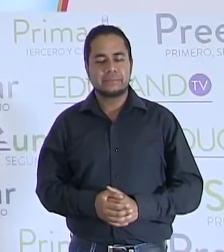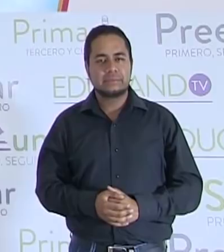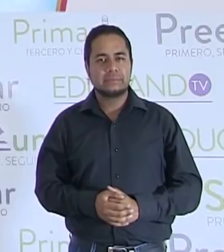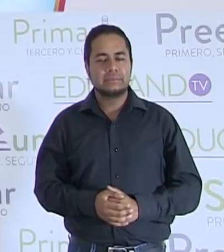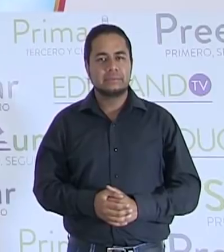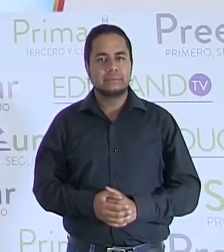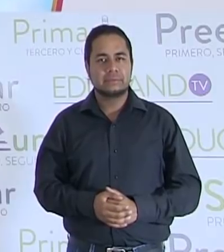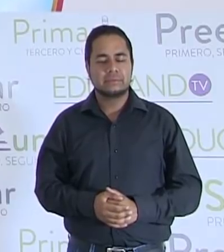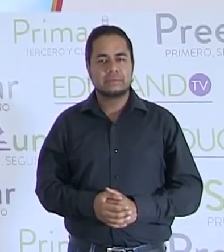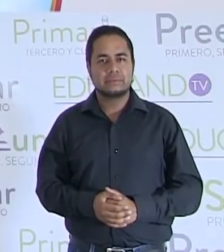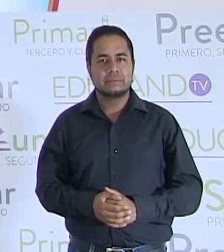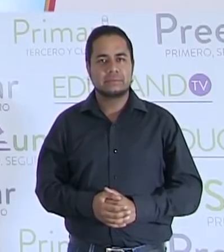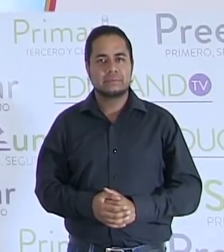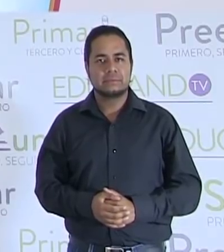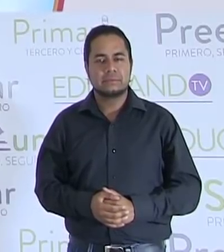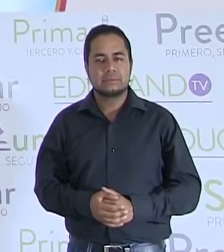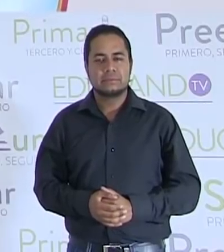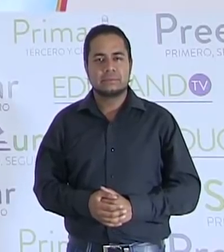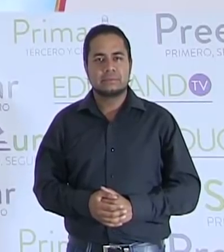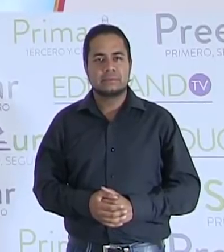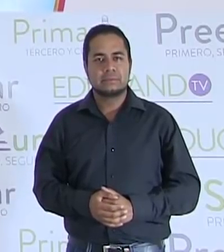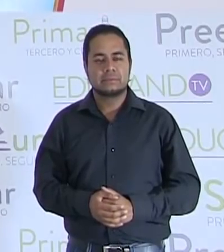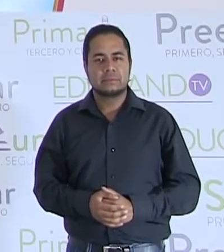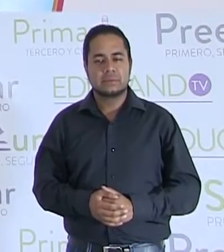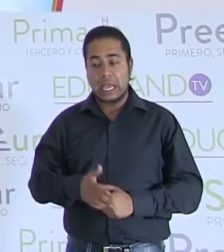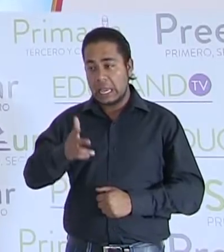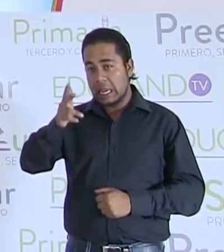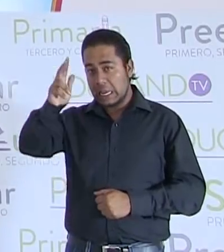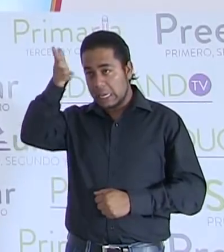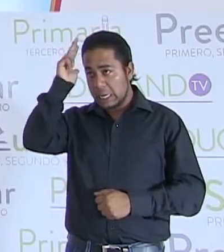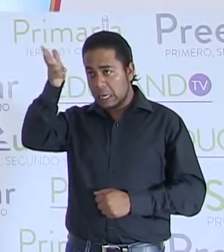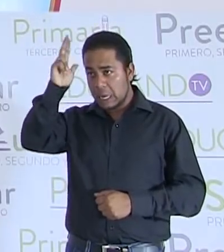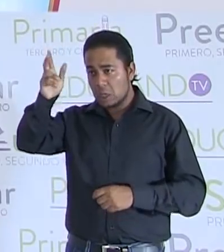El que es buen gallo, donde quiera canta.